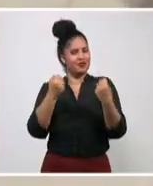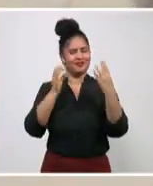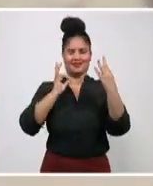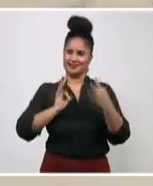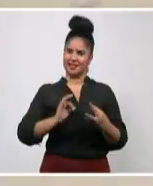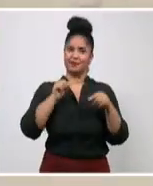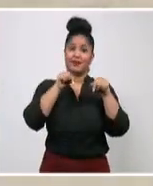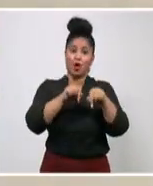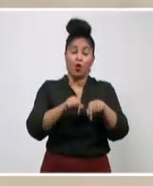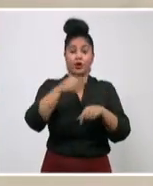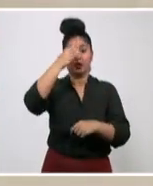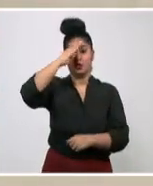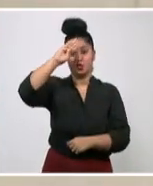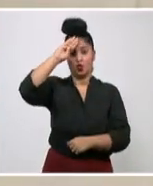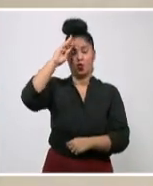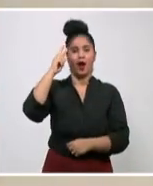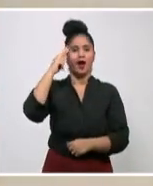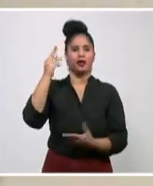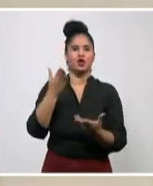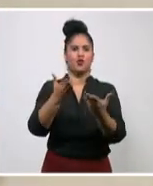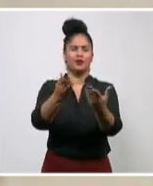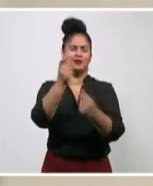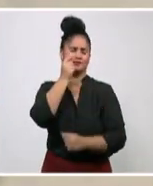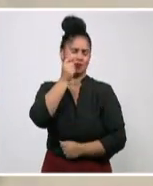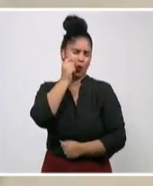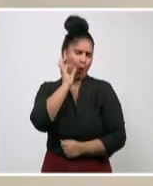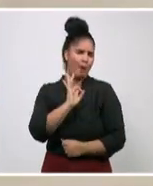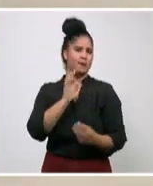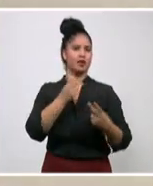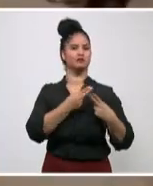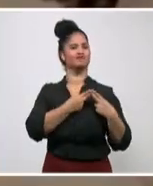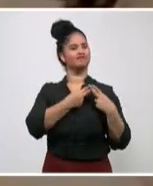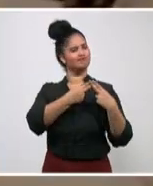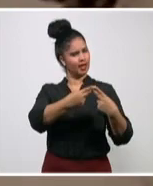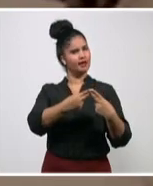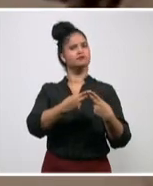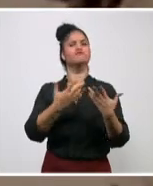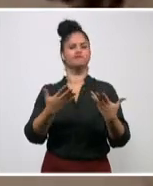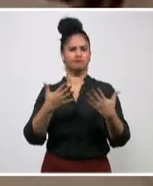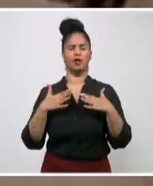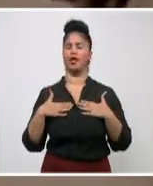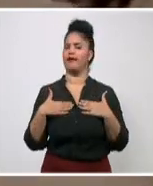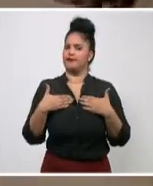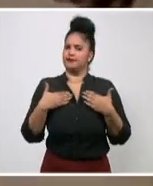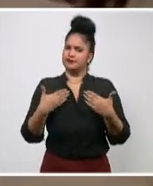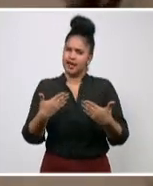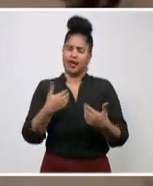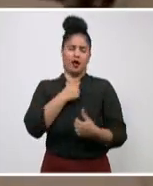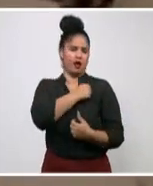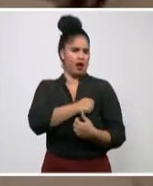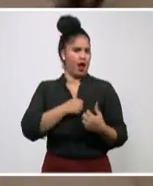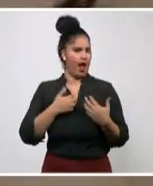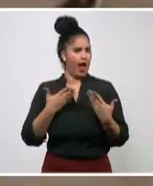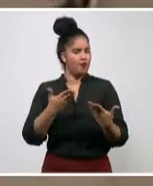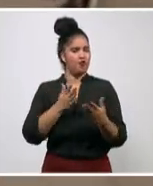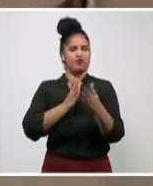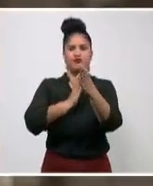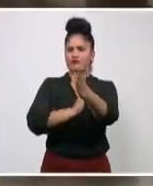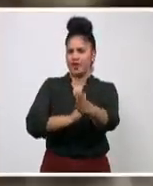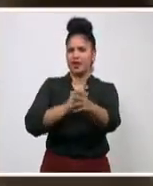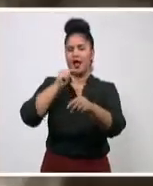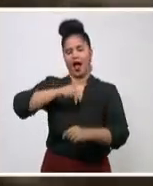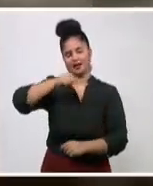revolucionarios cubanos de hoy, por ser un ejemplo de valentía, incondicionalidad, entrega sin límites y fidelidad a la